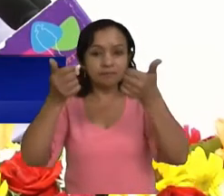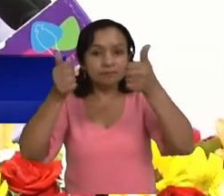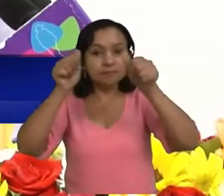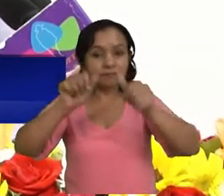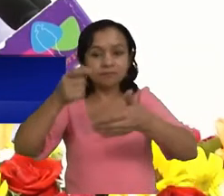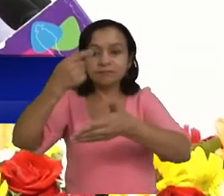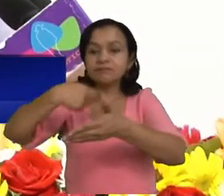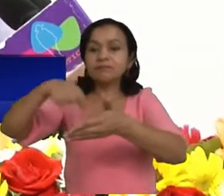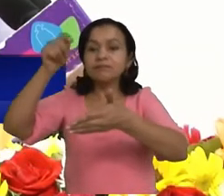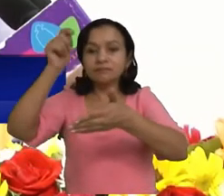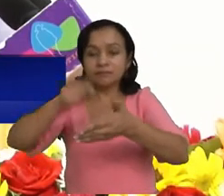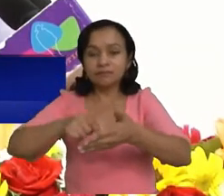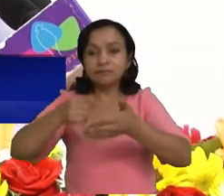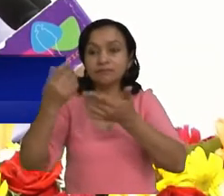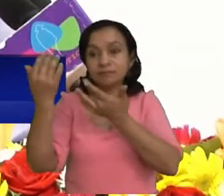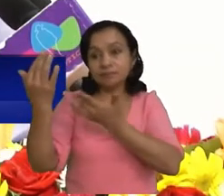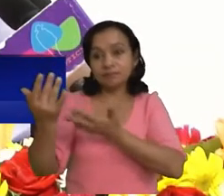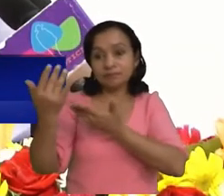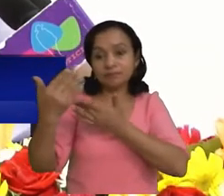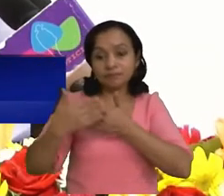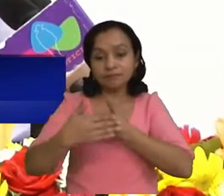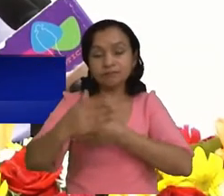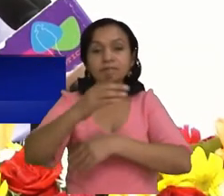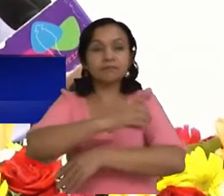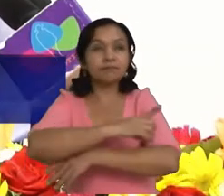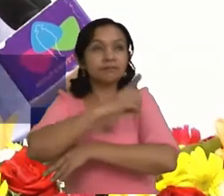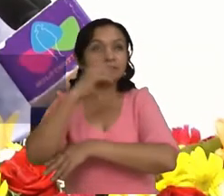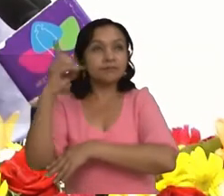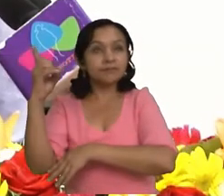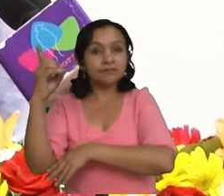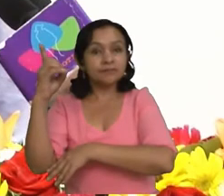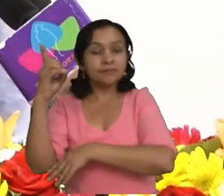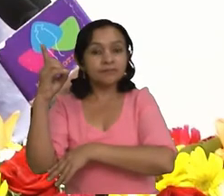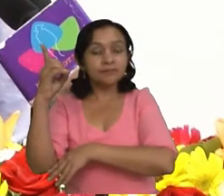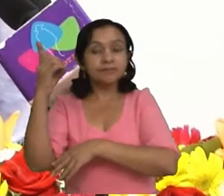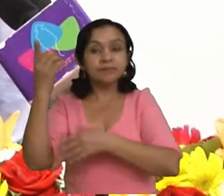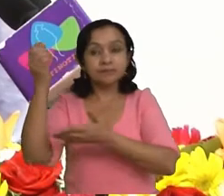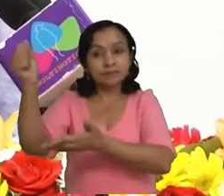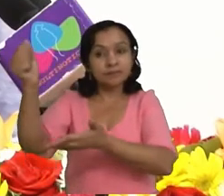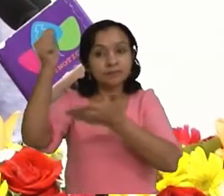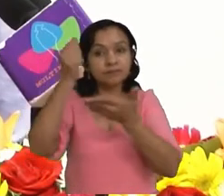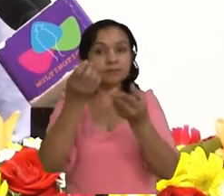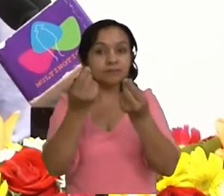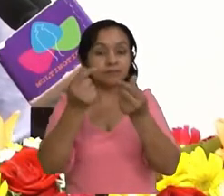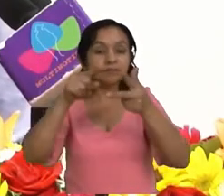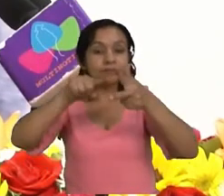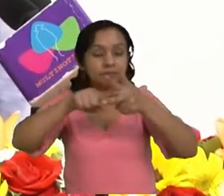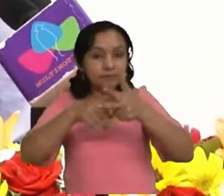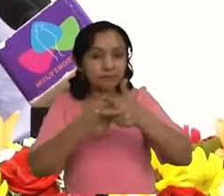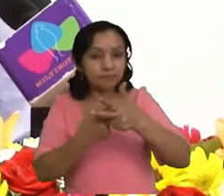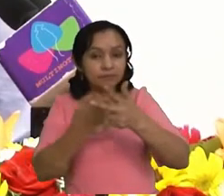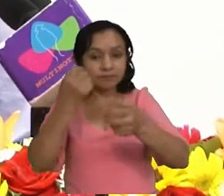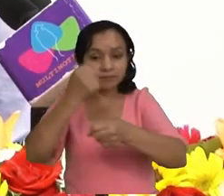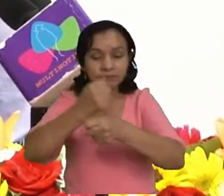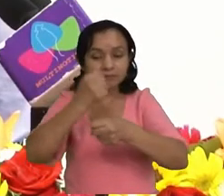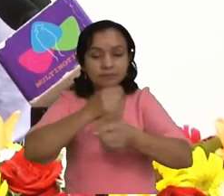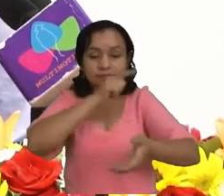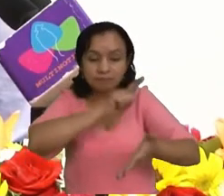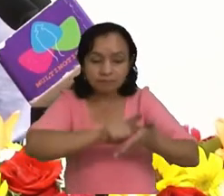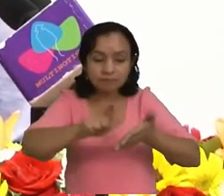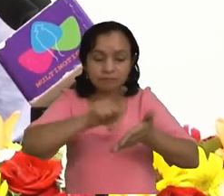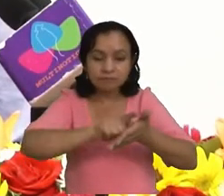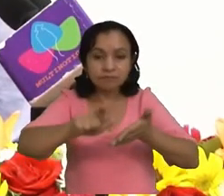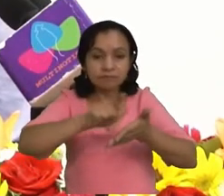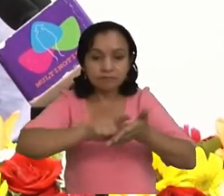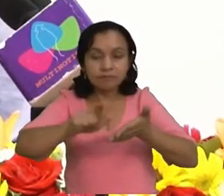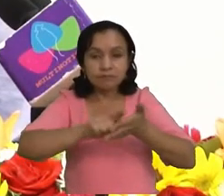contrato y esperamos en los próximos días los primeros desembolsos para iniciar lo que es el dragado principalmente, que